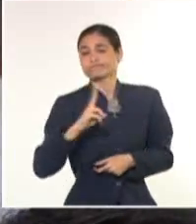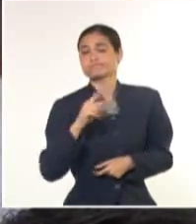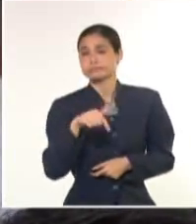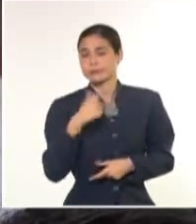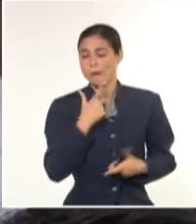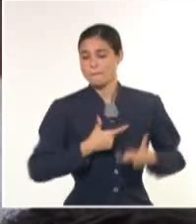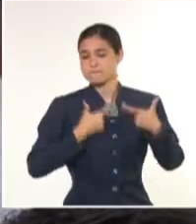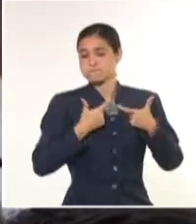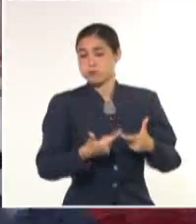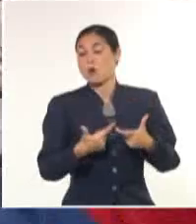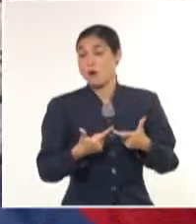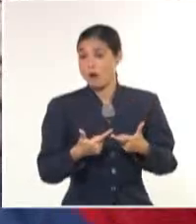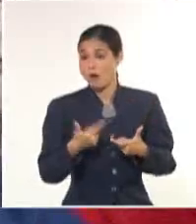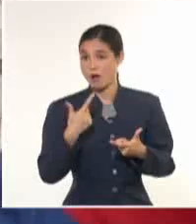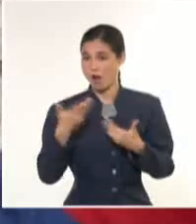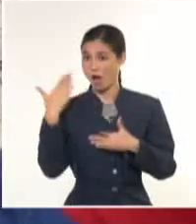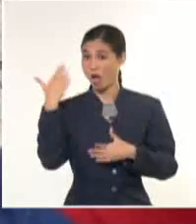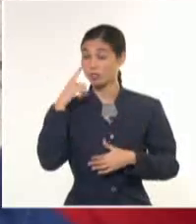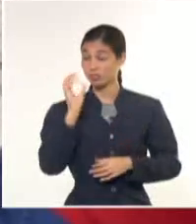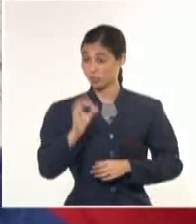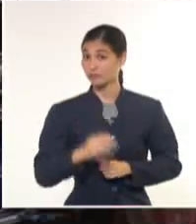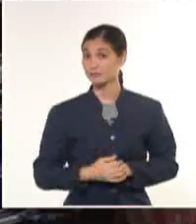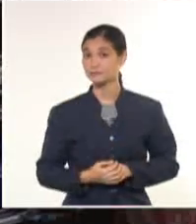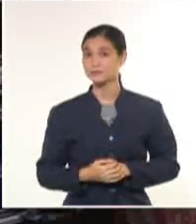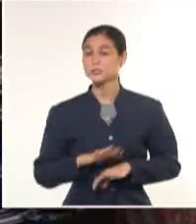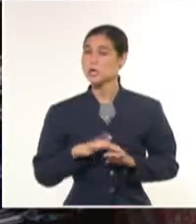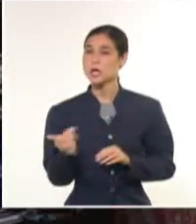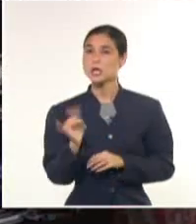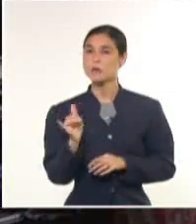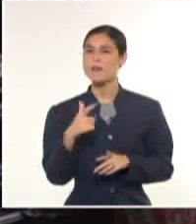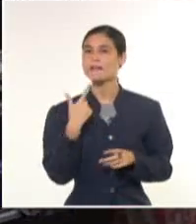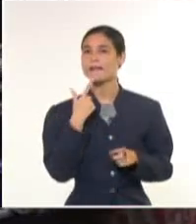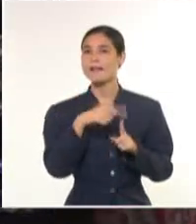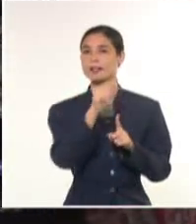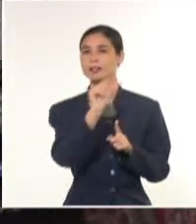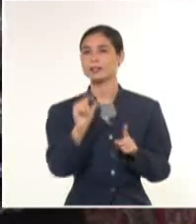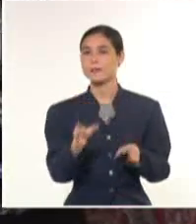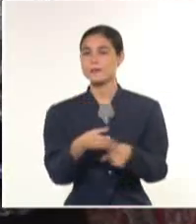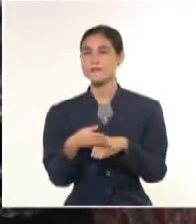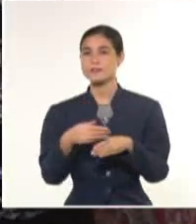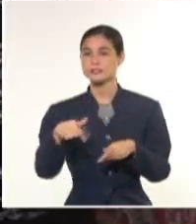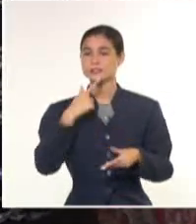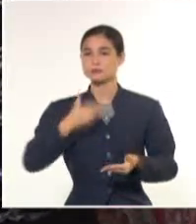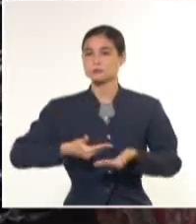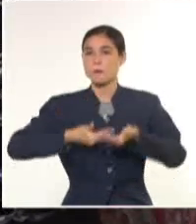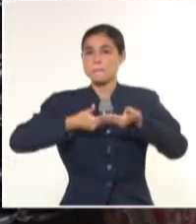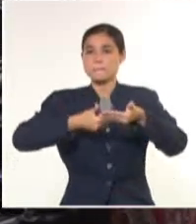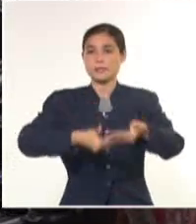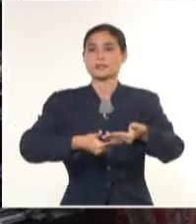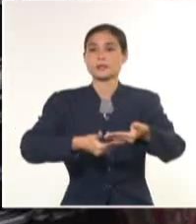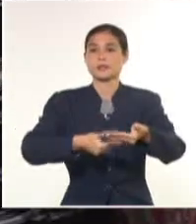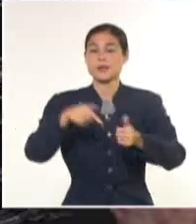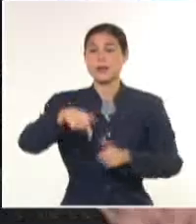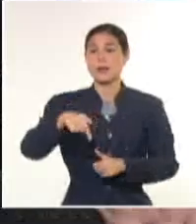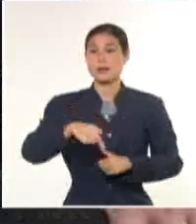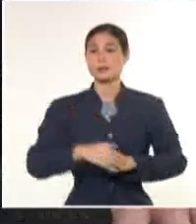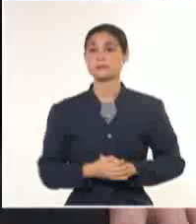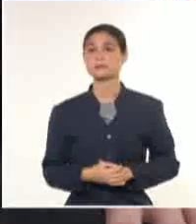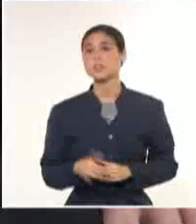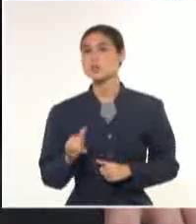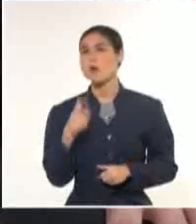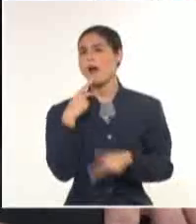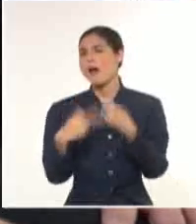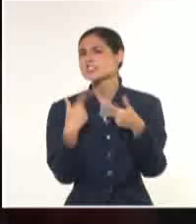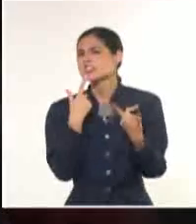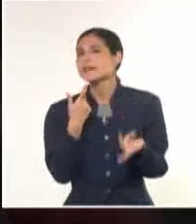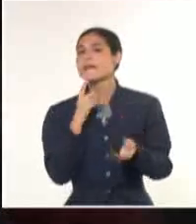tiempo requería que hiciera. Además se habló sobre los homenajes que se realizan hoy en Cuba a José Antonio y de lo que se hace para preservar